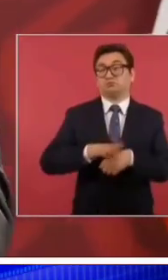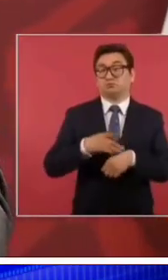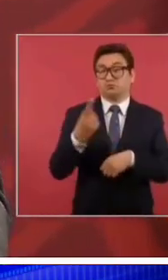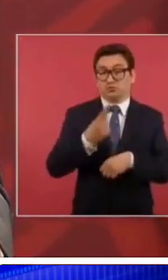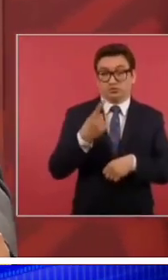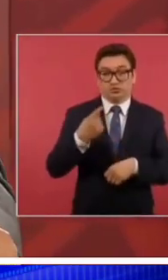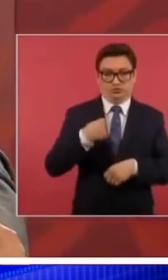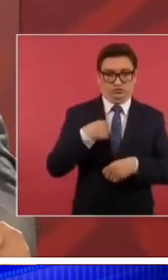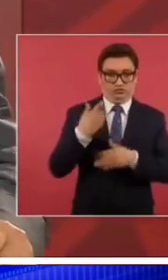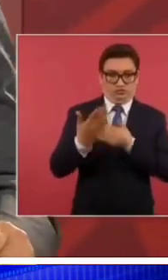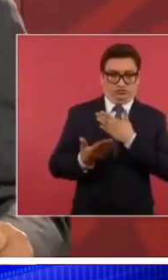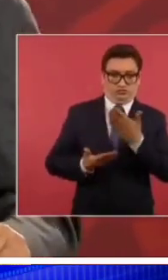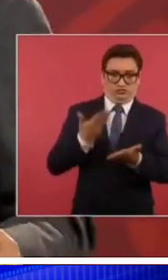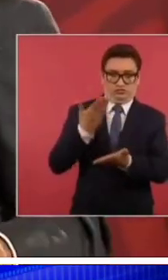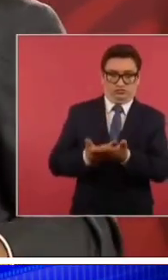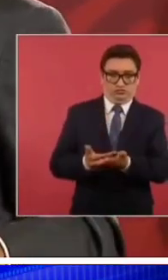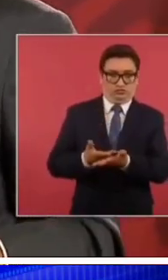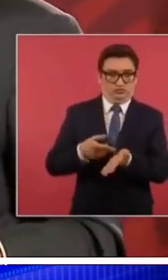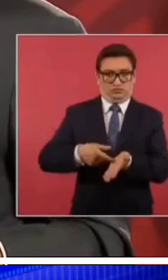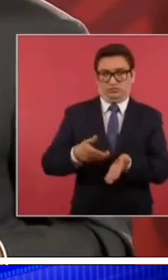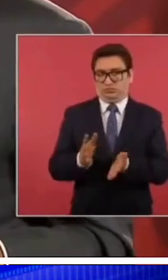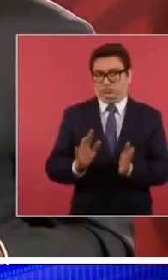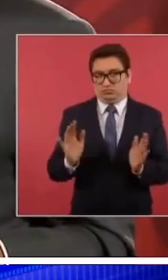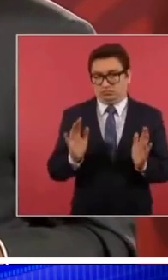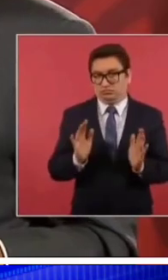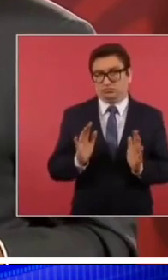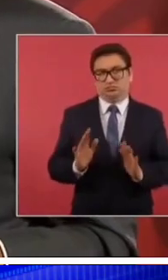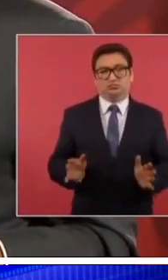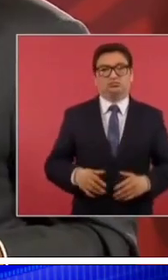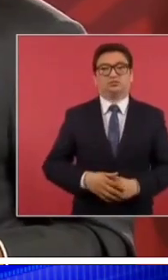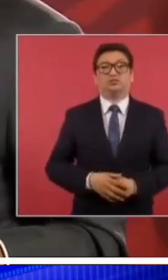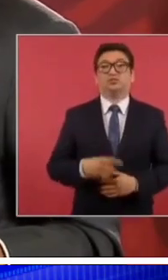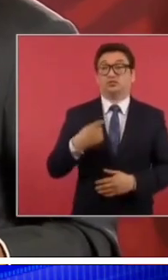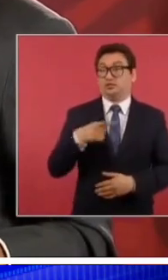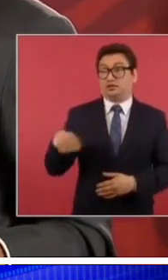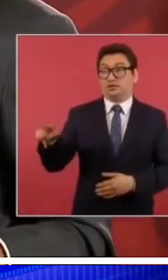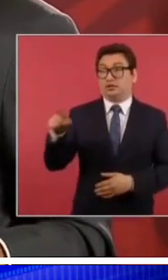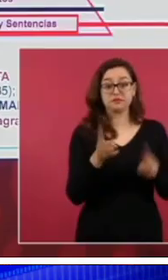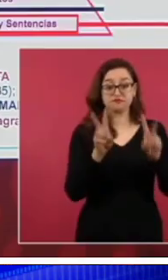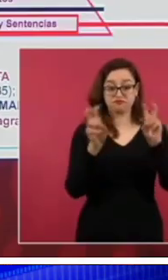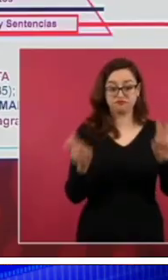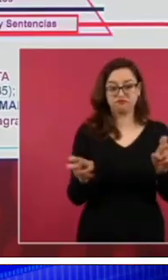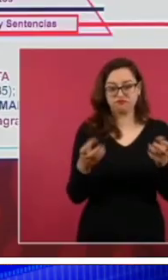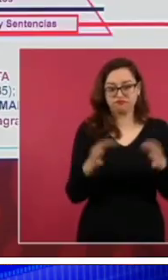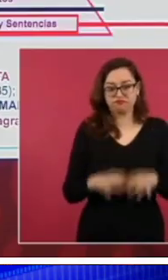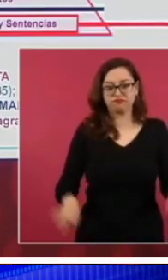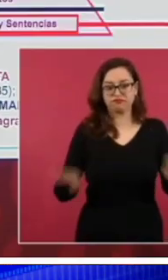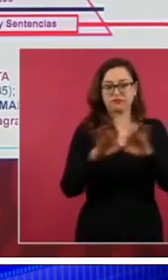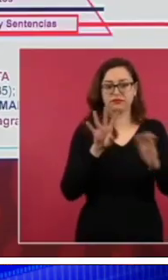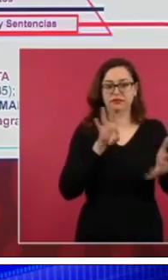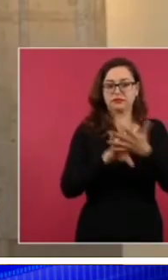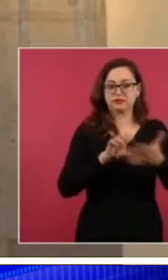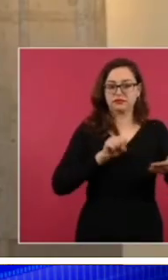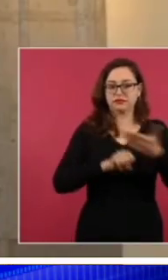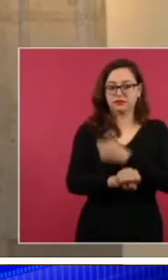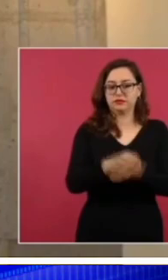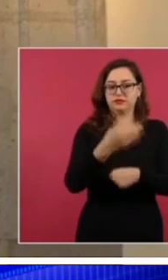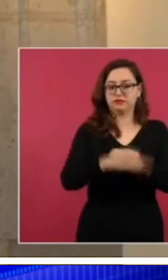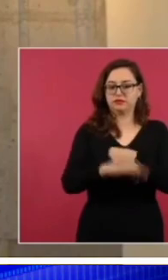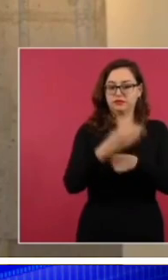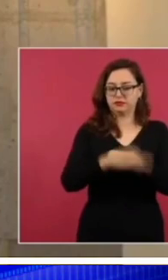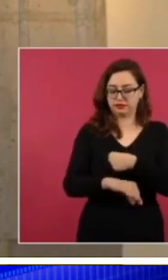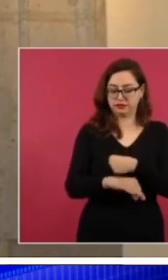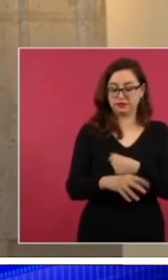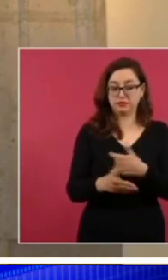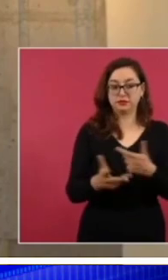cepeda el día de ayer ahora lo interesante también es son las revelaciones que hace antares vázquez en estas últimas horas porque ella